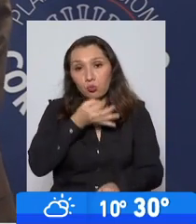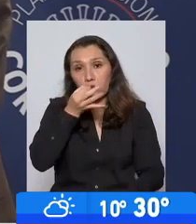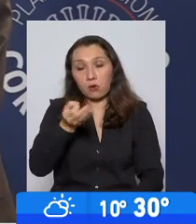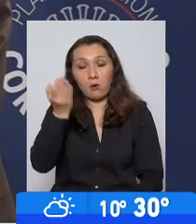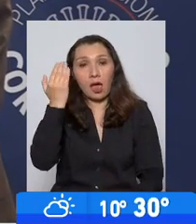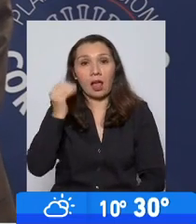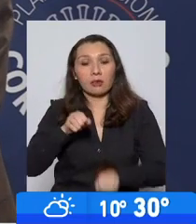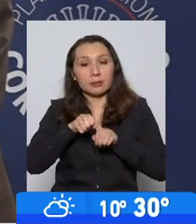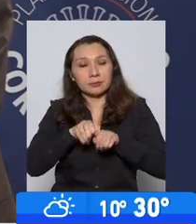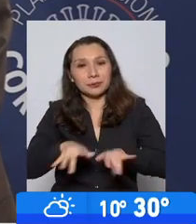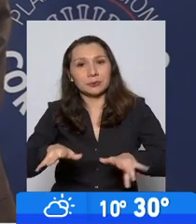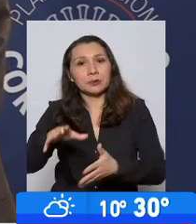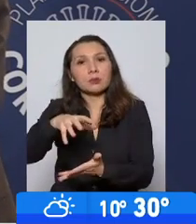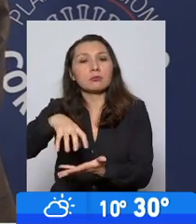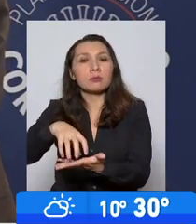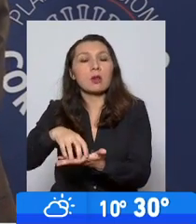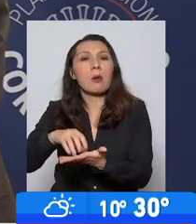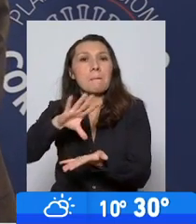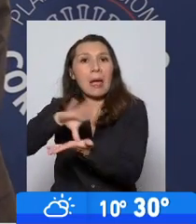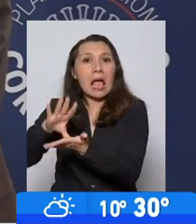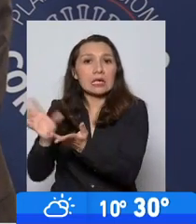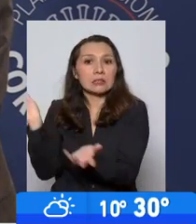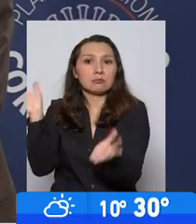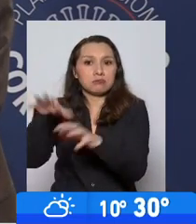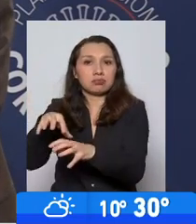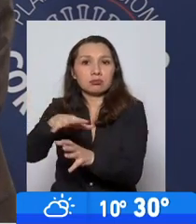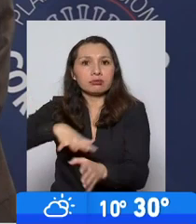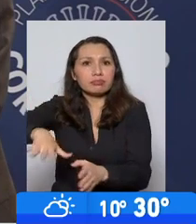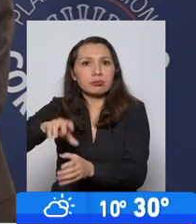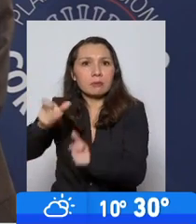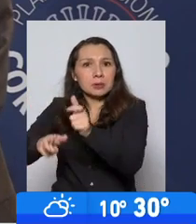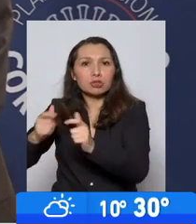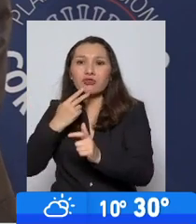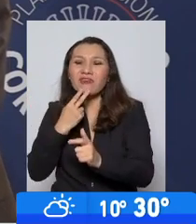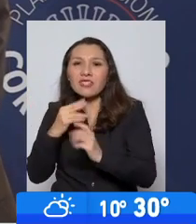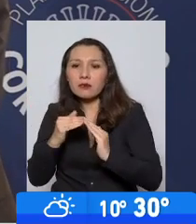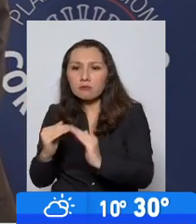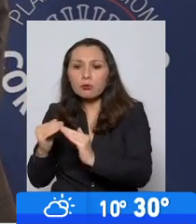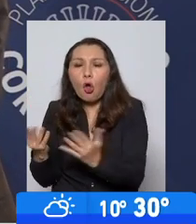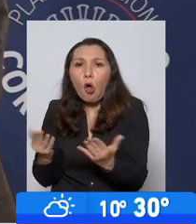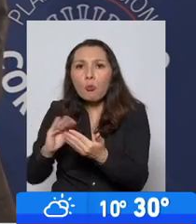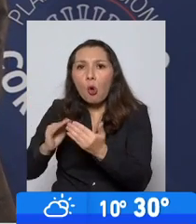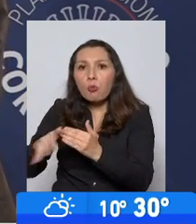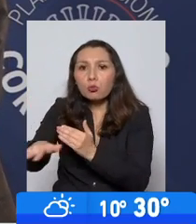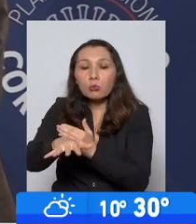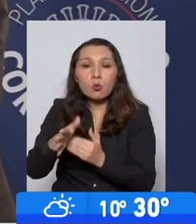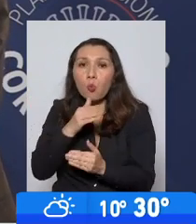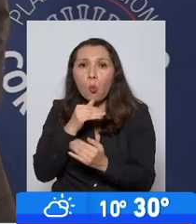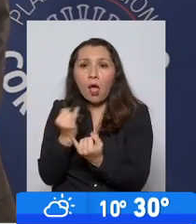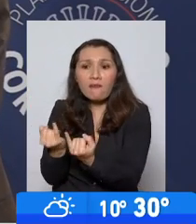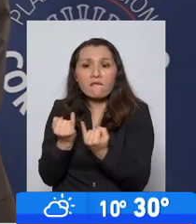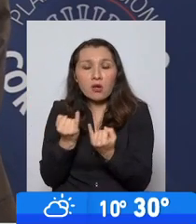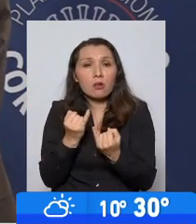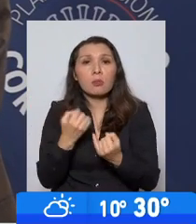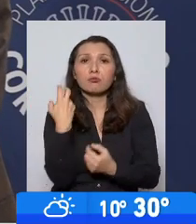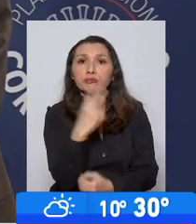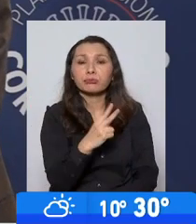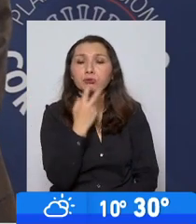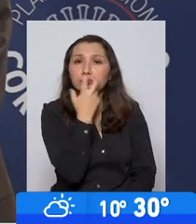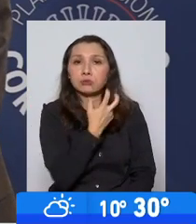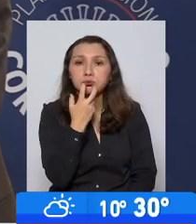mencionaba, este brote en una comunidad migrante? ¿Cómo se va a trabajar con estas comunidades que quizás no tienen acceso a la información en su